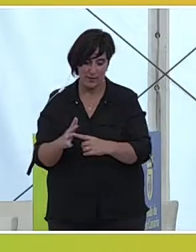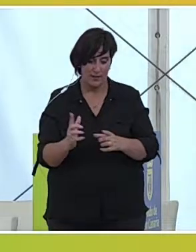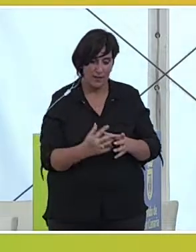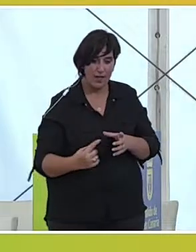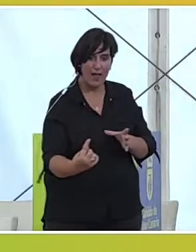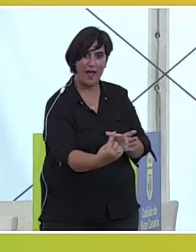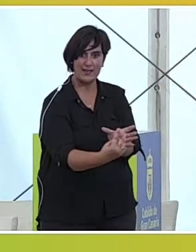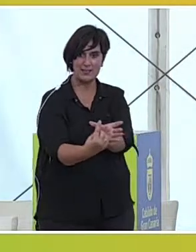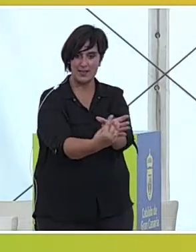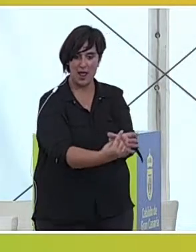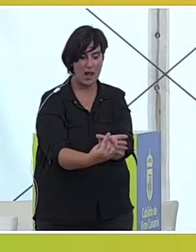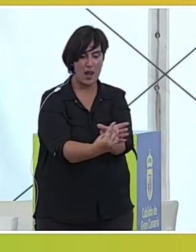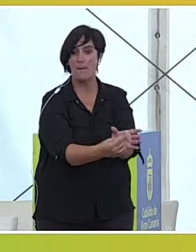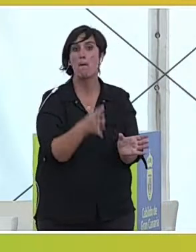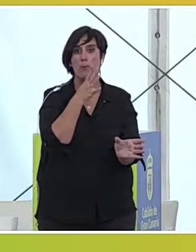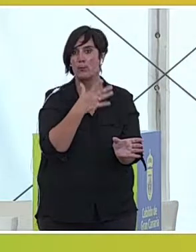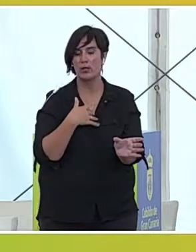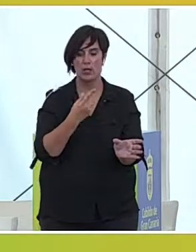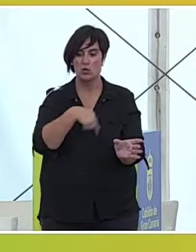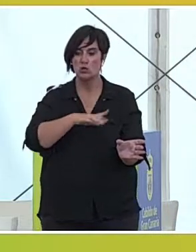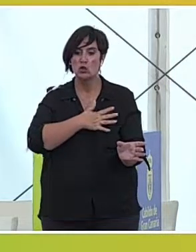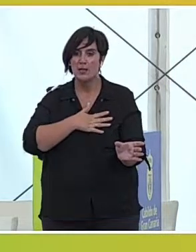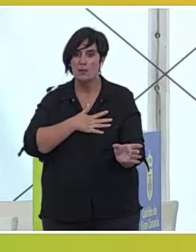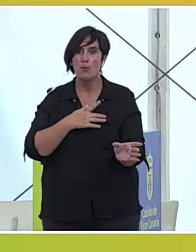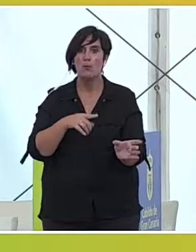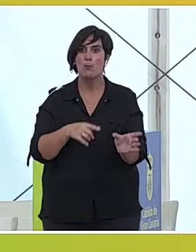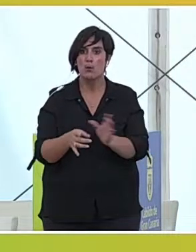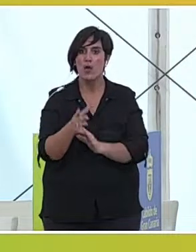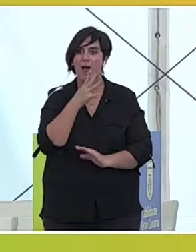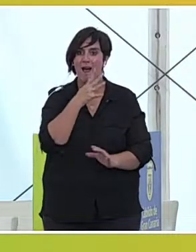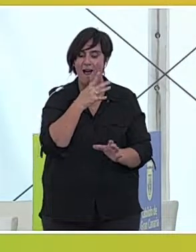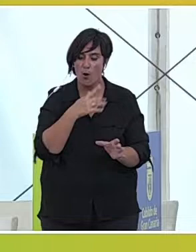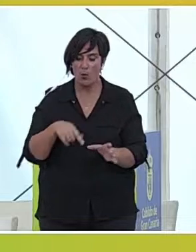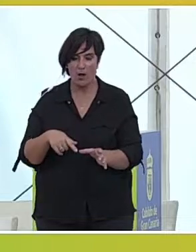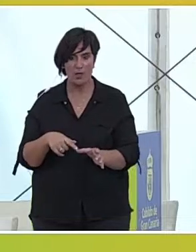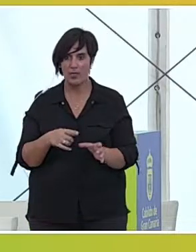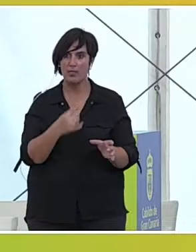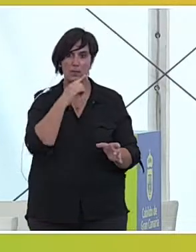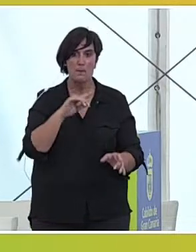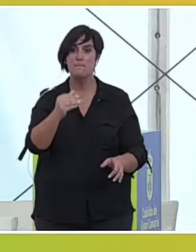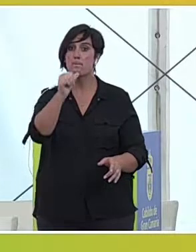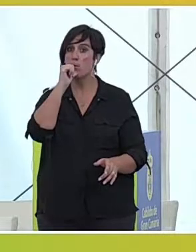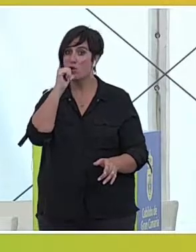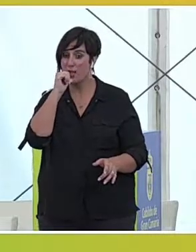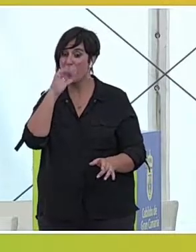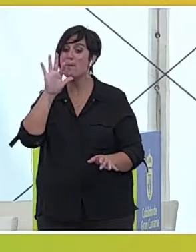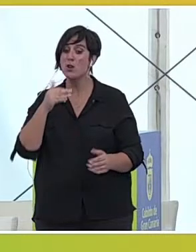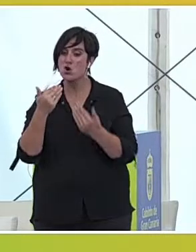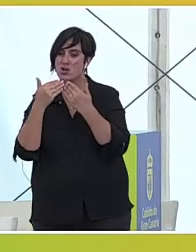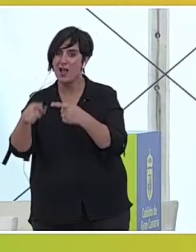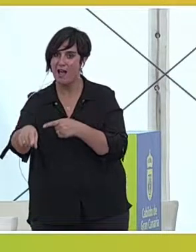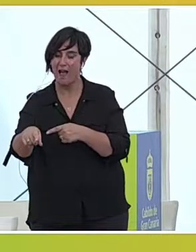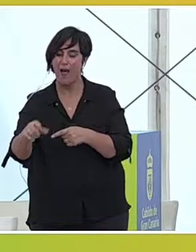no estamos buscando producir agua tal, estamos buscando producir agua potable a partir de agua de mar, que tenga